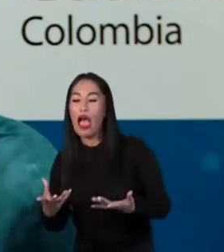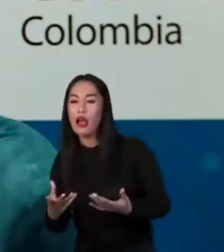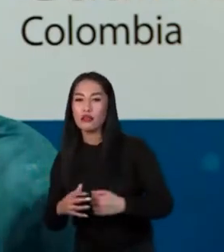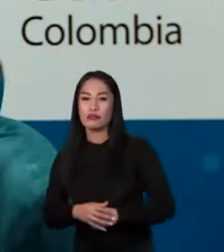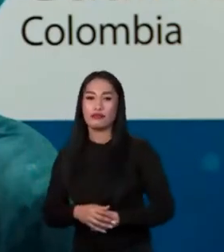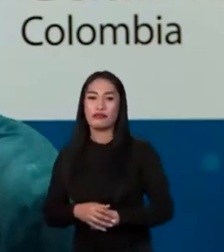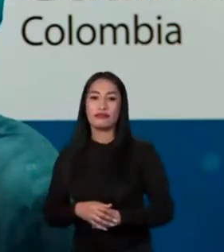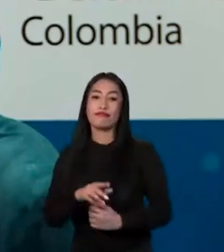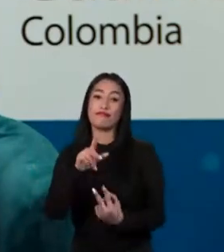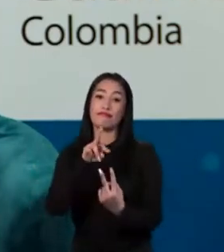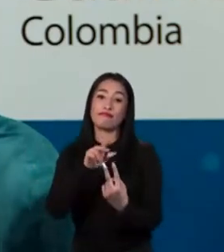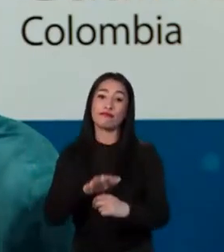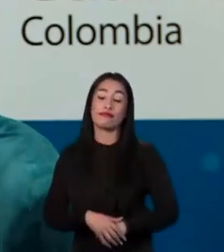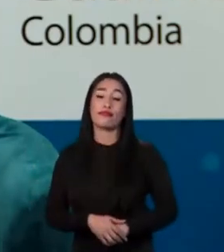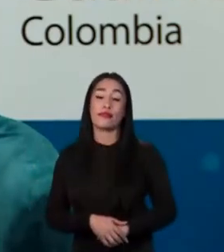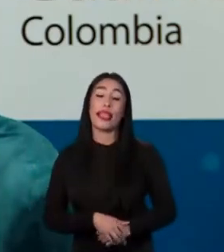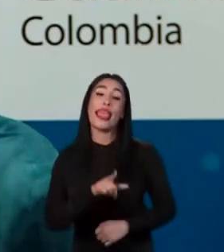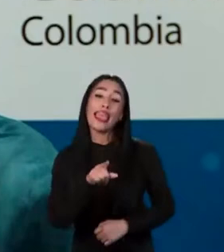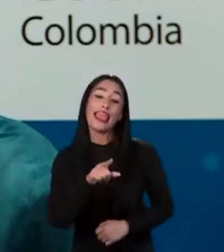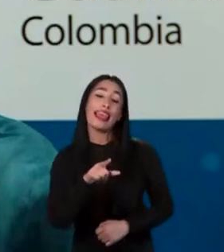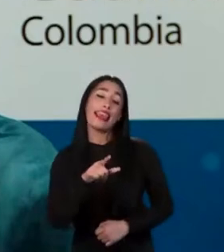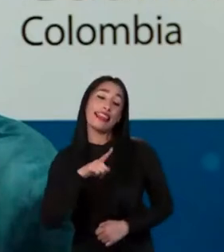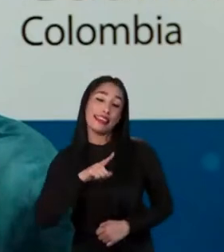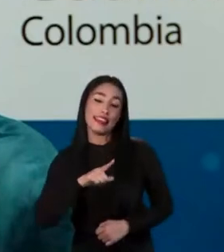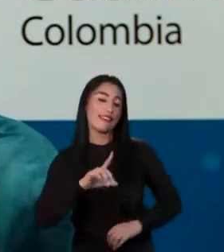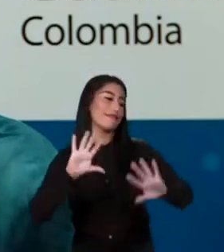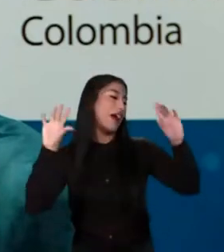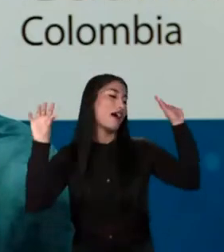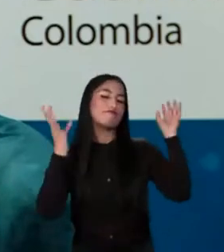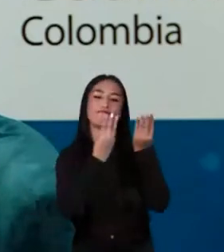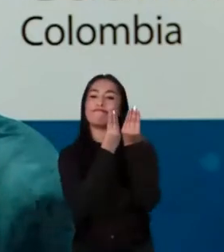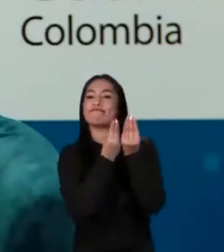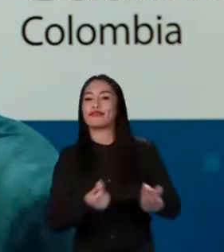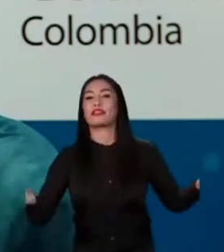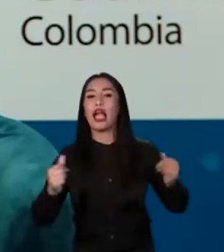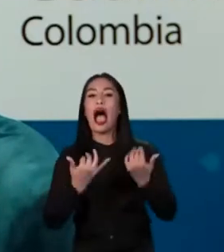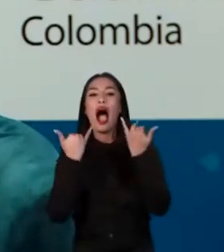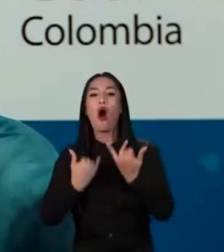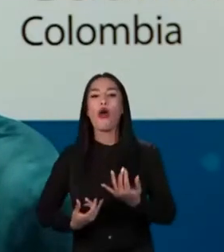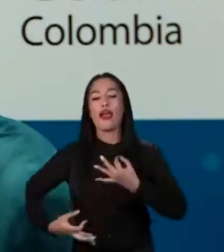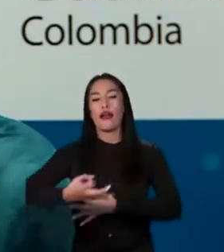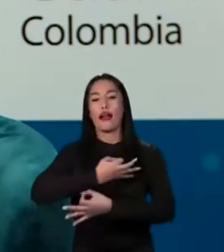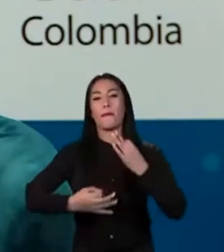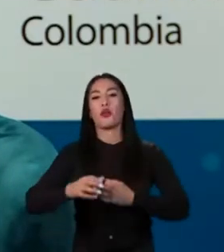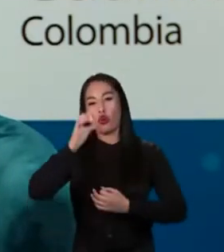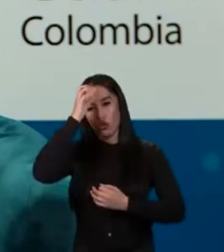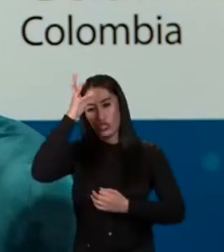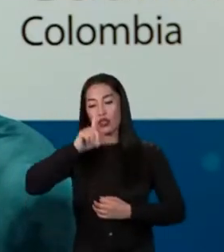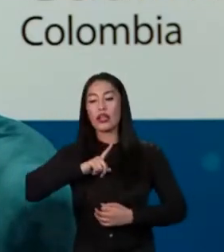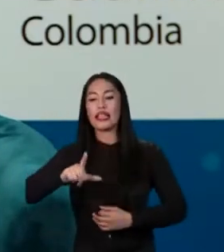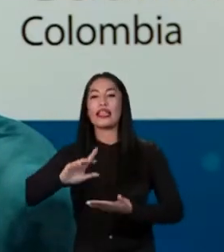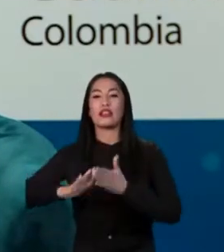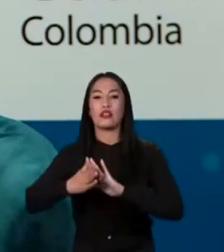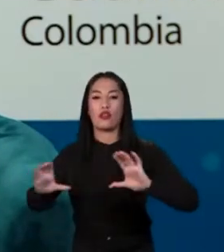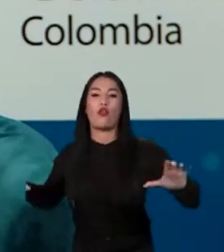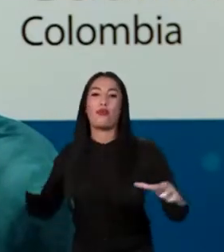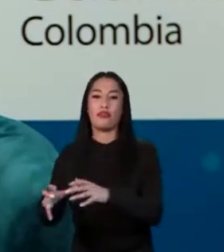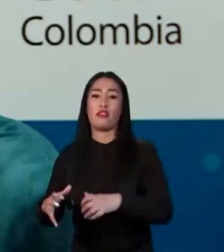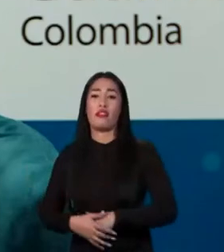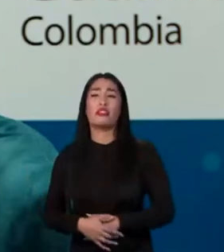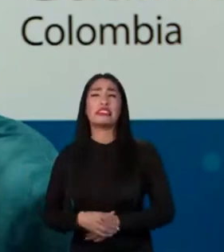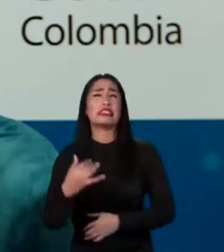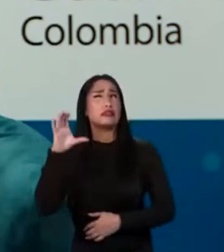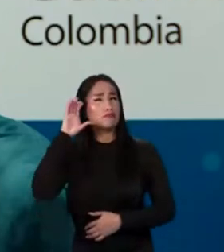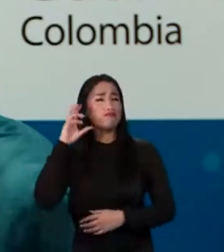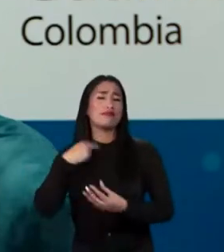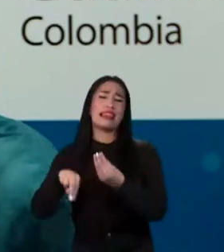eso no existe existen los liderazgos colectivos y transformadores y en esta crisis en que está el país lo